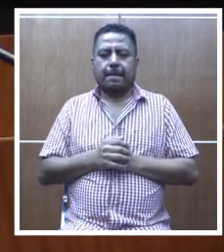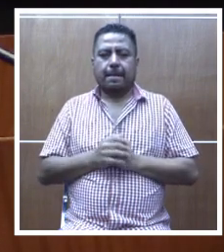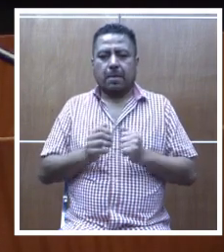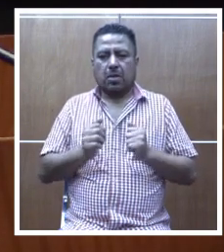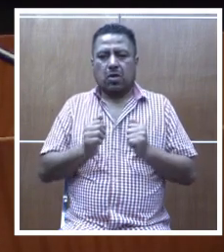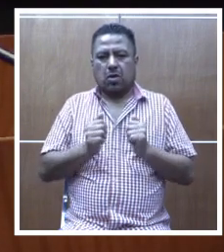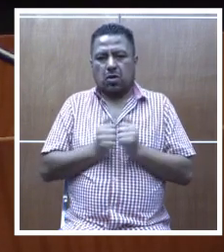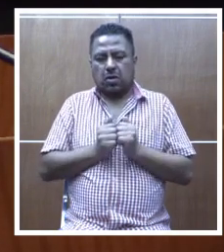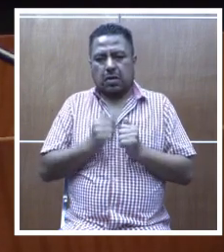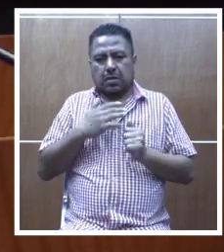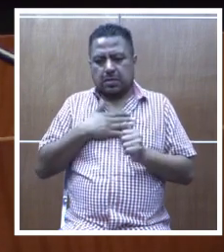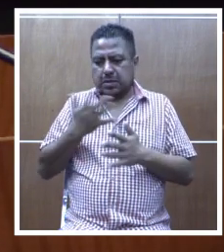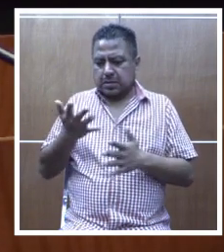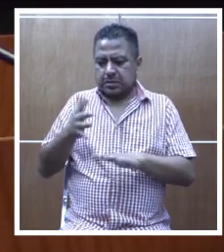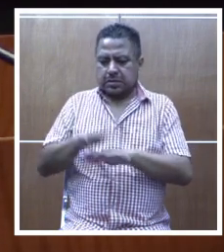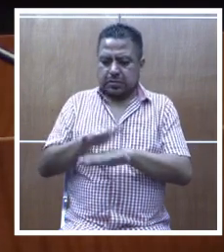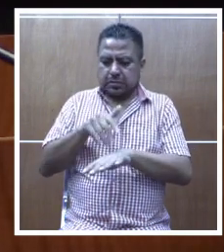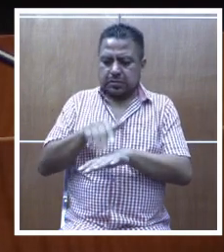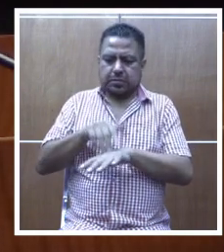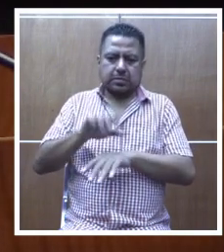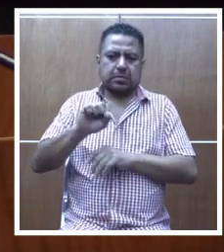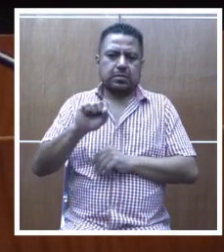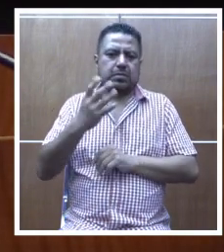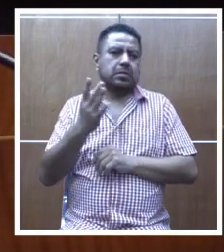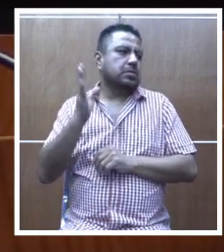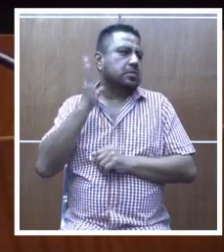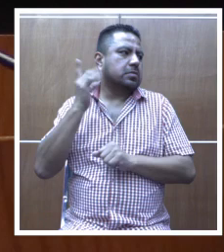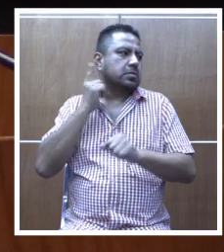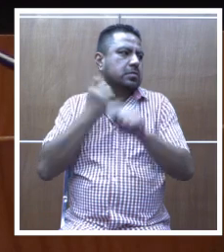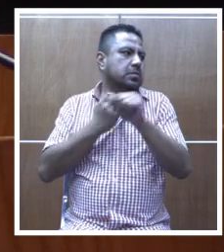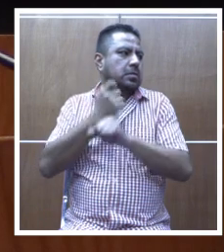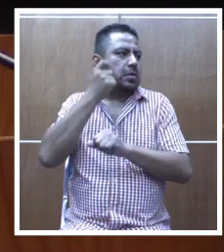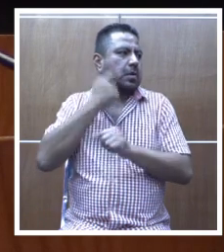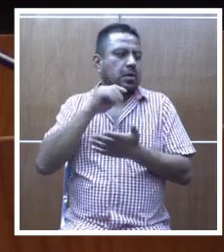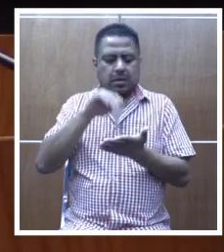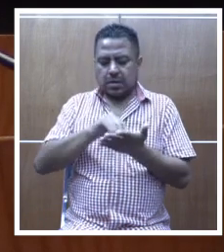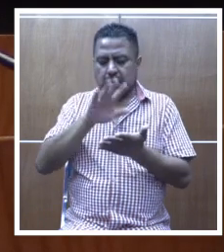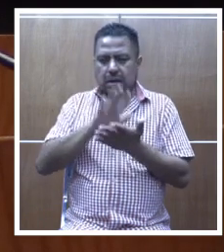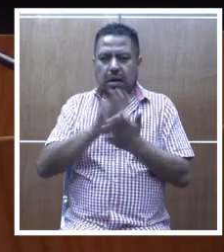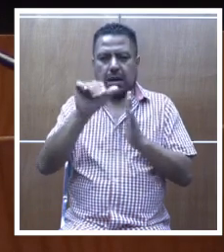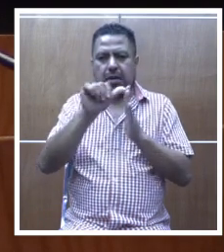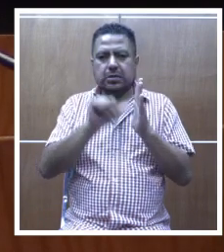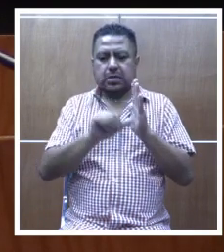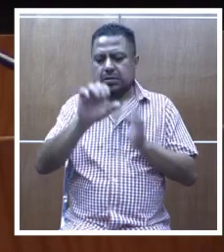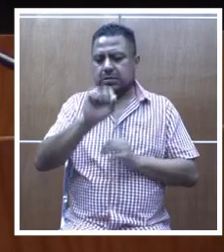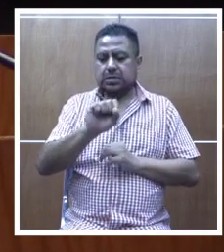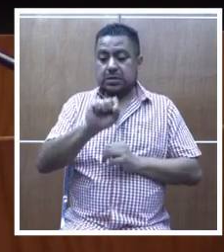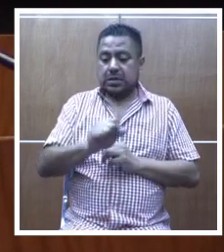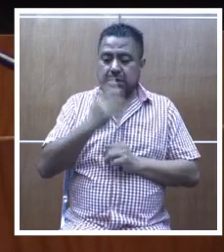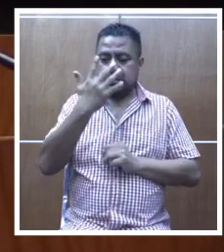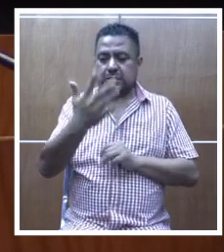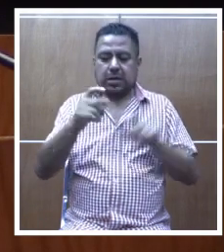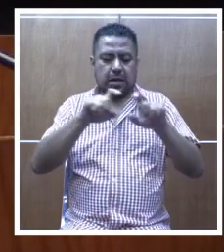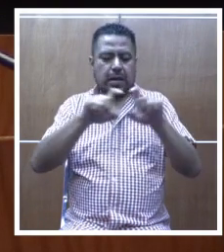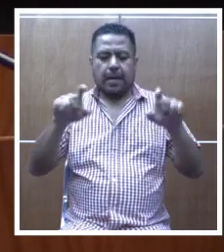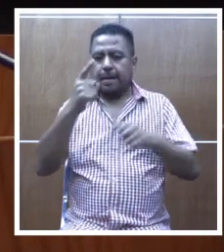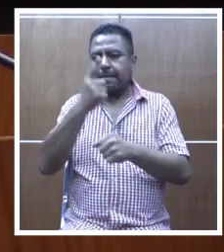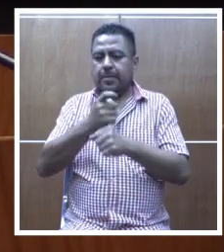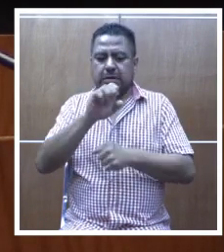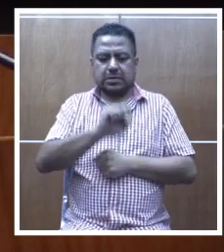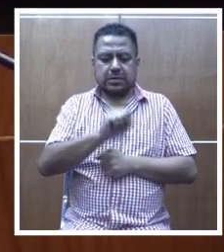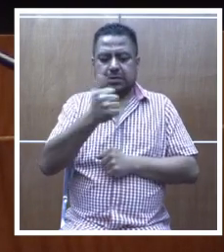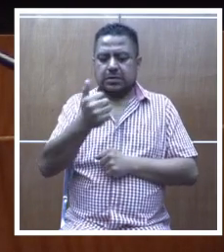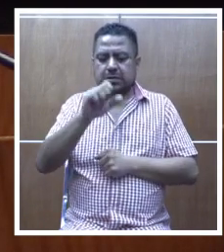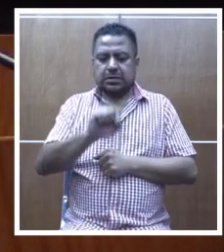como integrante de esta 64ª legislatura y con fundamento en lo establecido en los artículos 65, fracción primera,